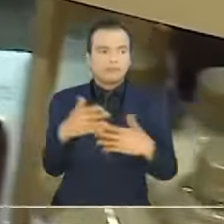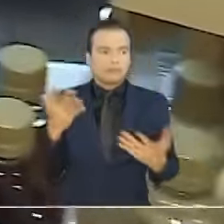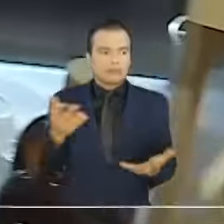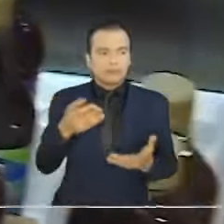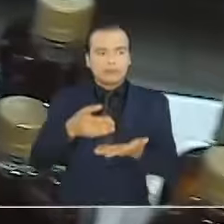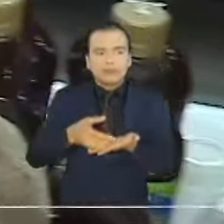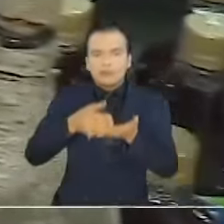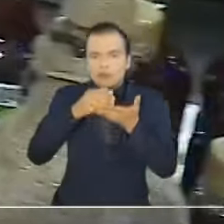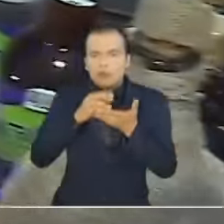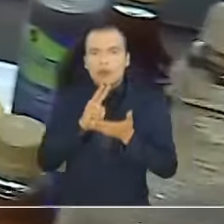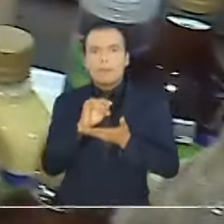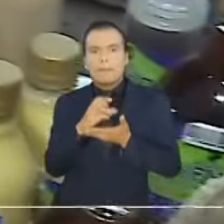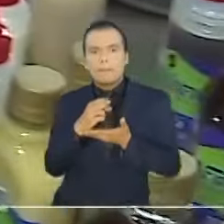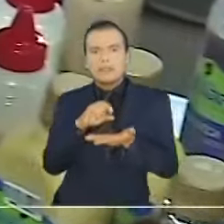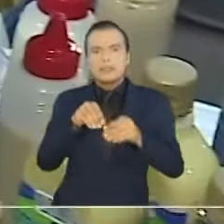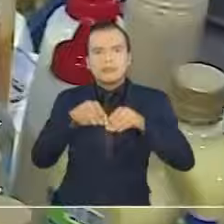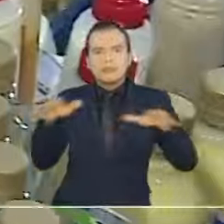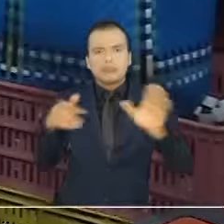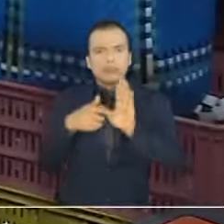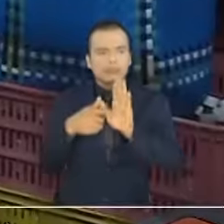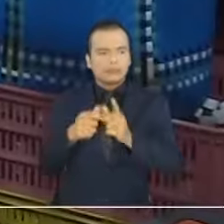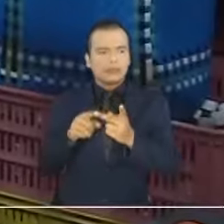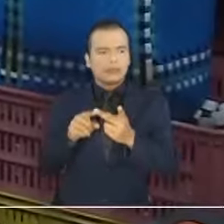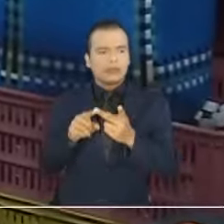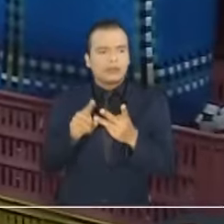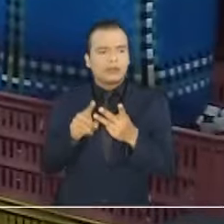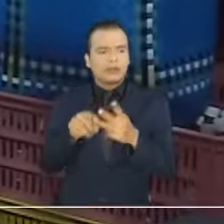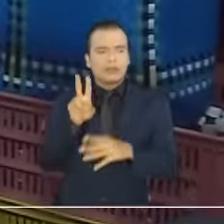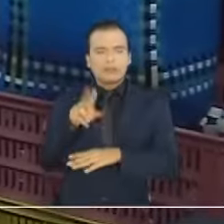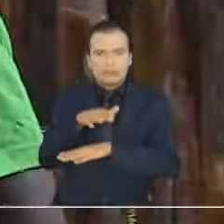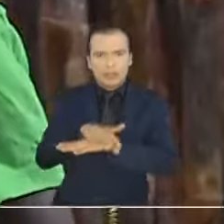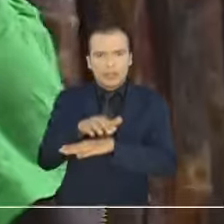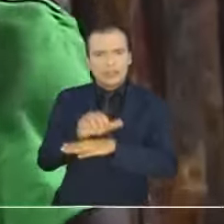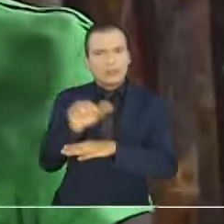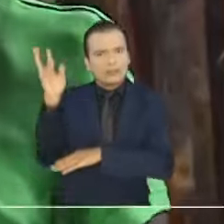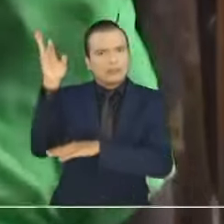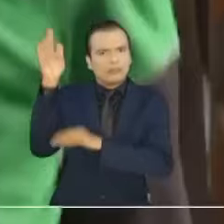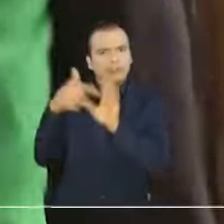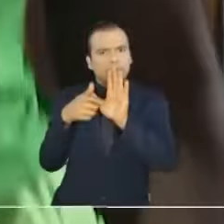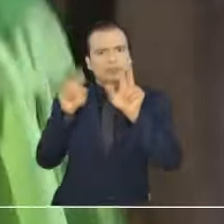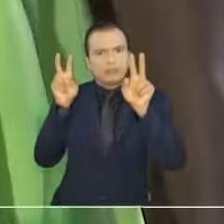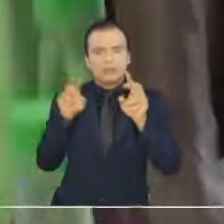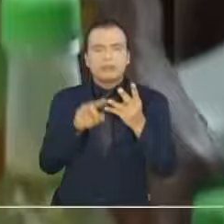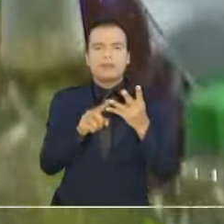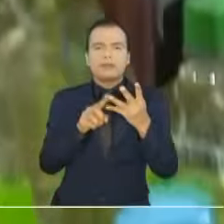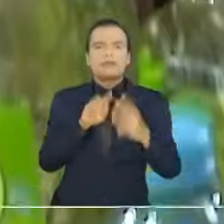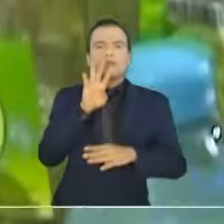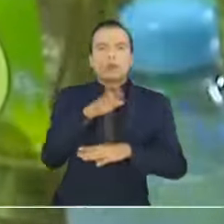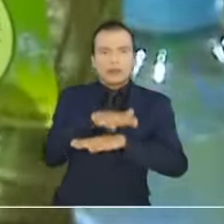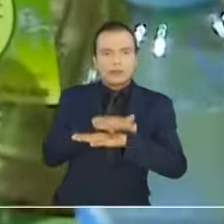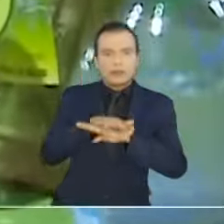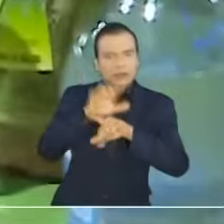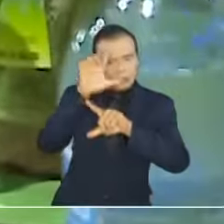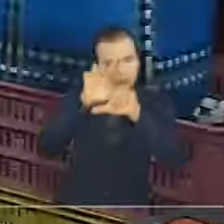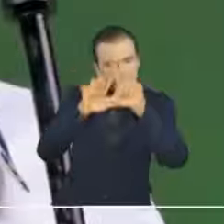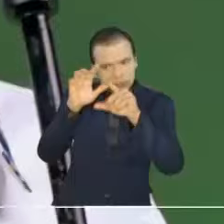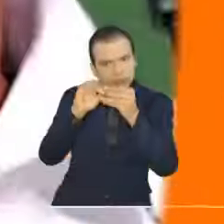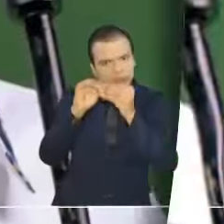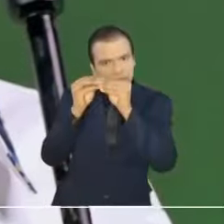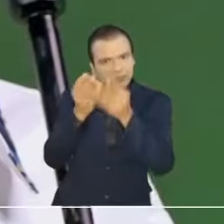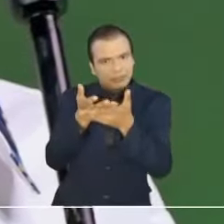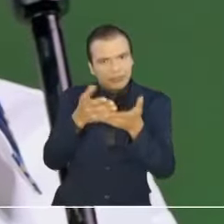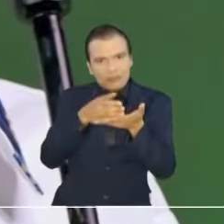tarde, un conversatorio de la industria gastronómica y el biche. Y a las 4 de la tarde, un demostrativo del laboratorio creativo del biche y la coctelería en Colombia.